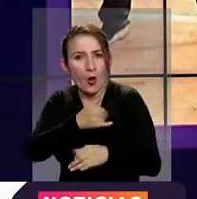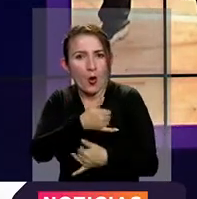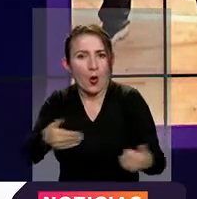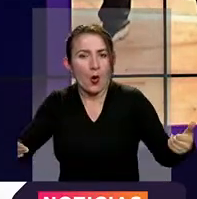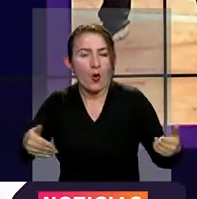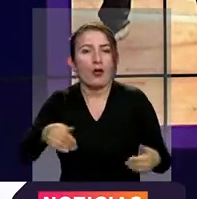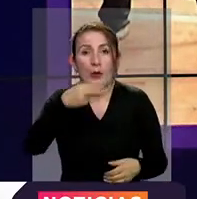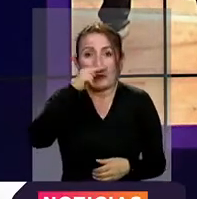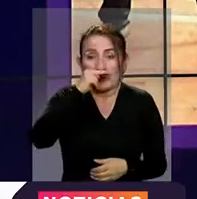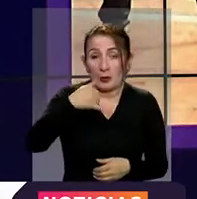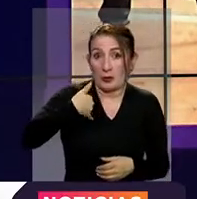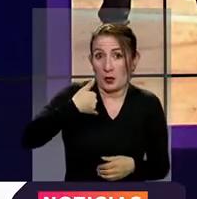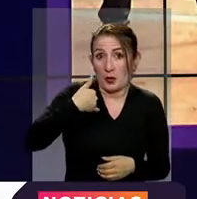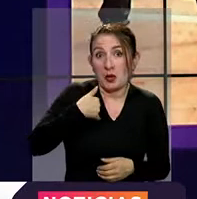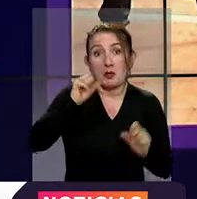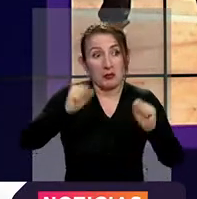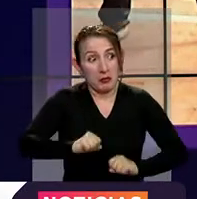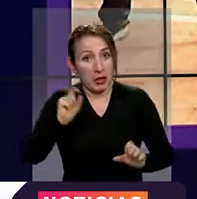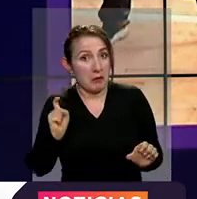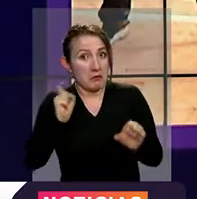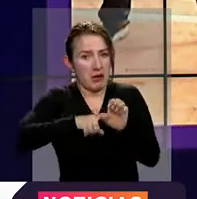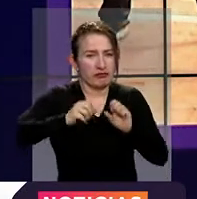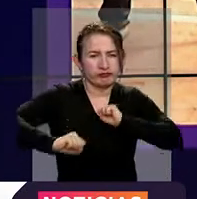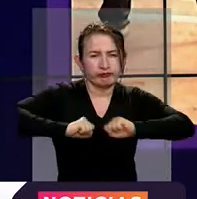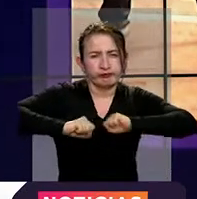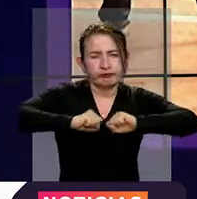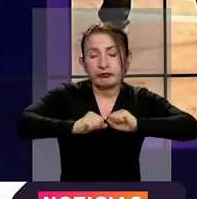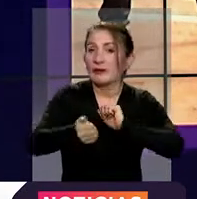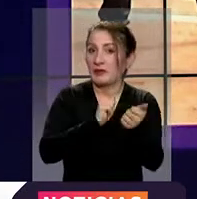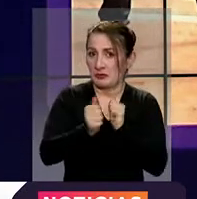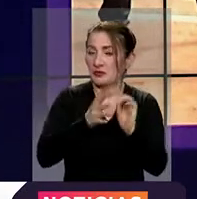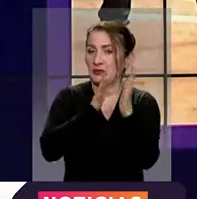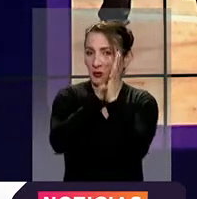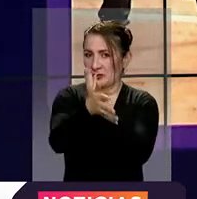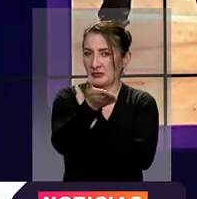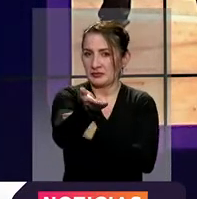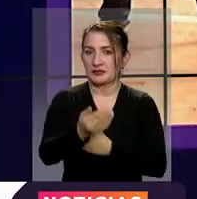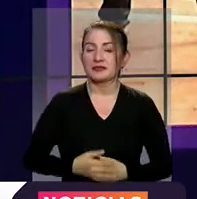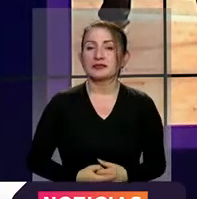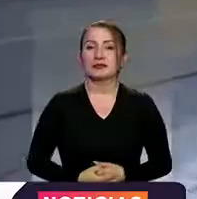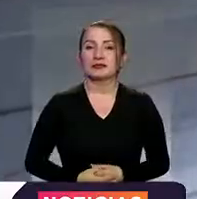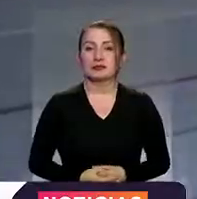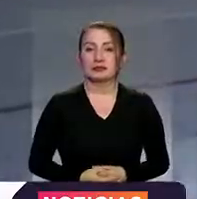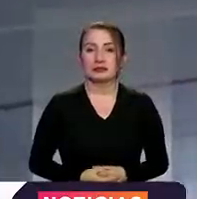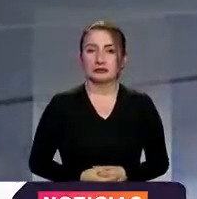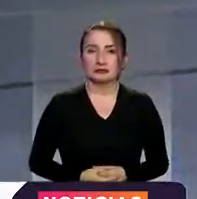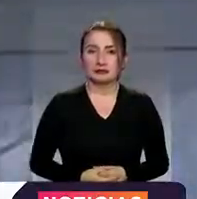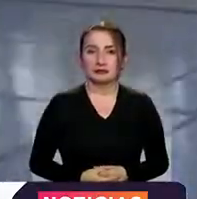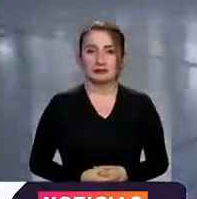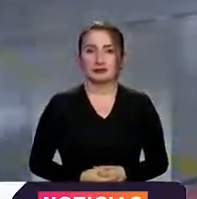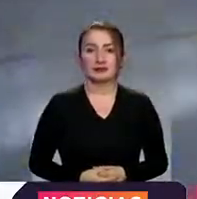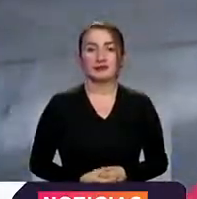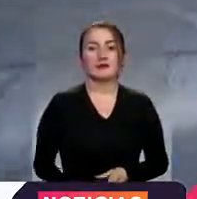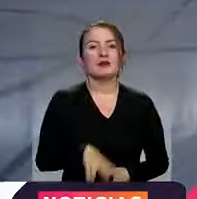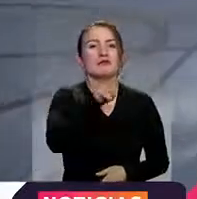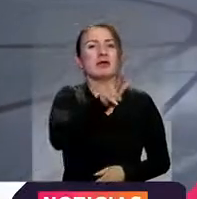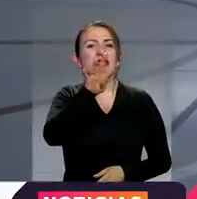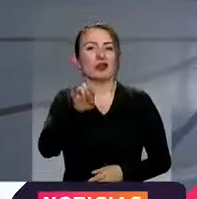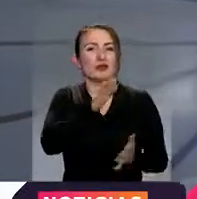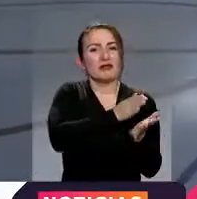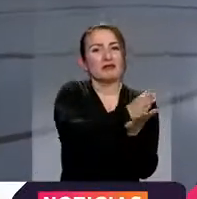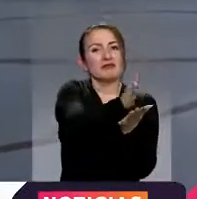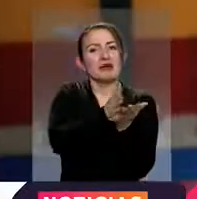que tengan las condiciones para llegar al alto rendimiento deportivo. Les contamos a continuación. Con 29 disciplinas,